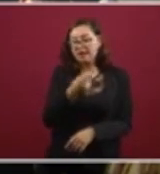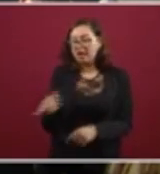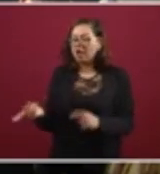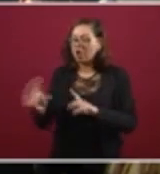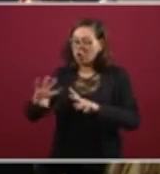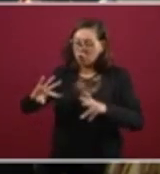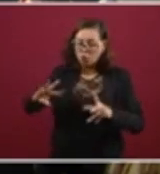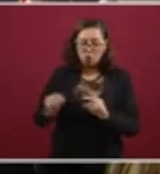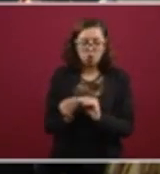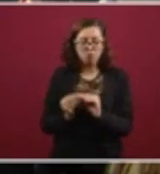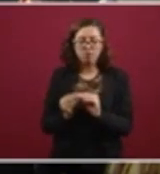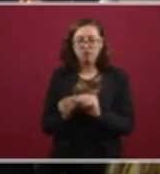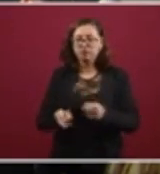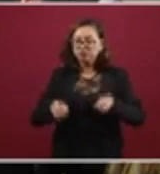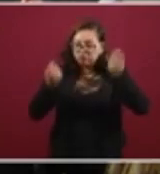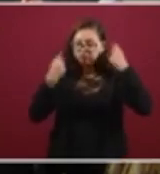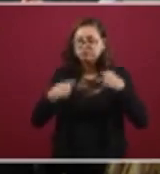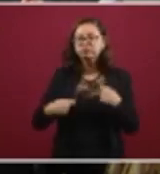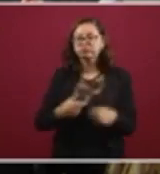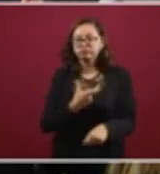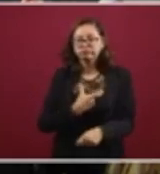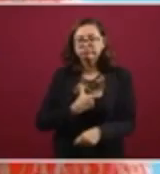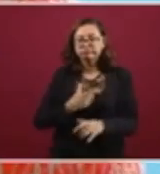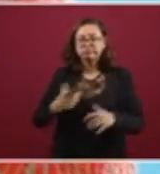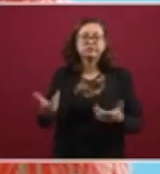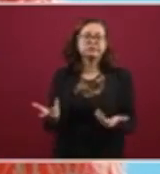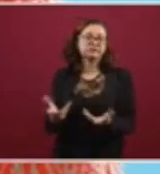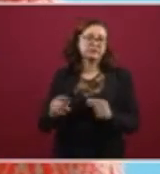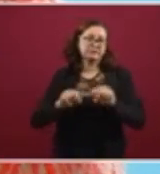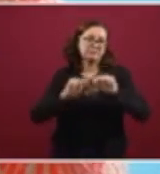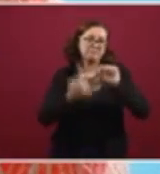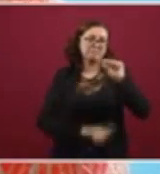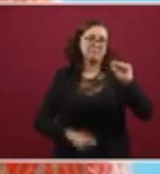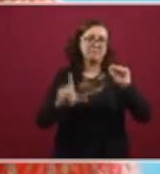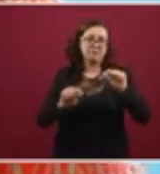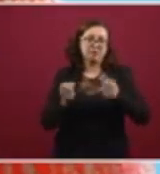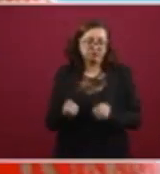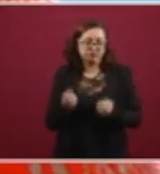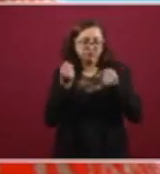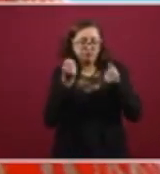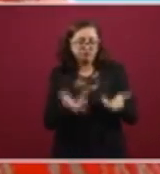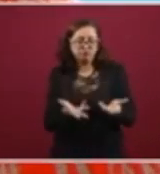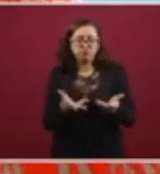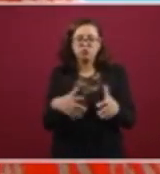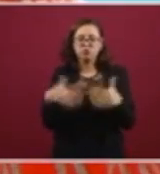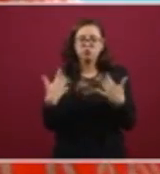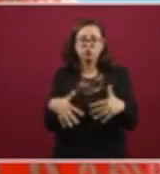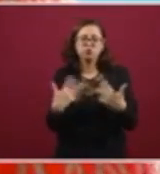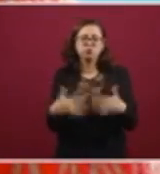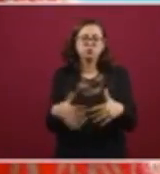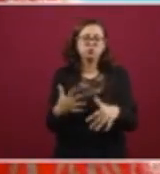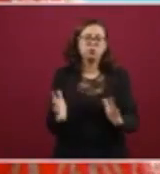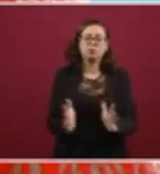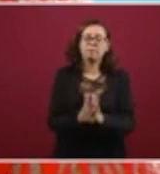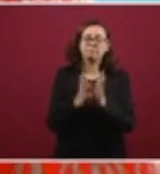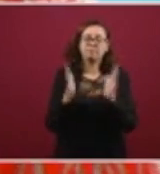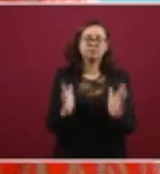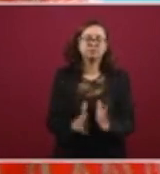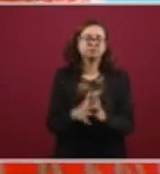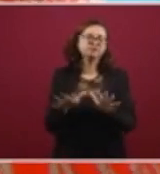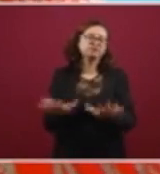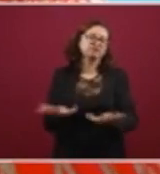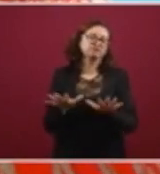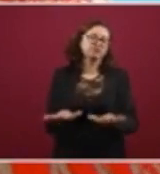estas medallas para México y que, pues, logramos con todas sus letras la mejor participación histórica